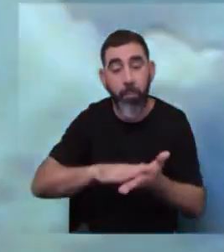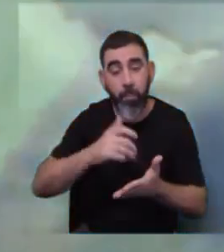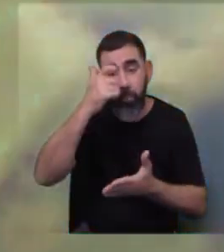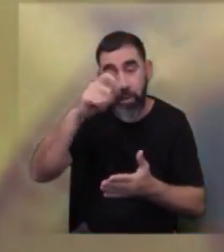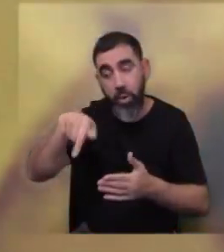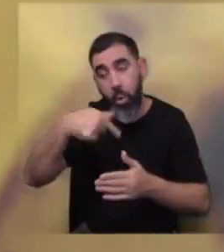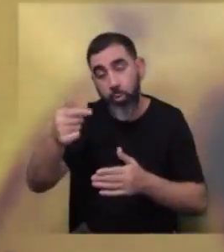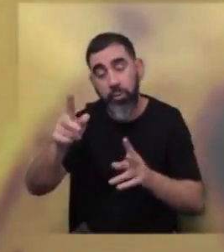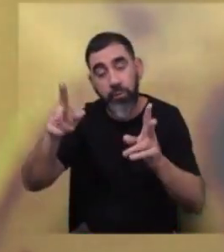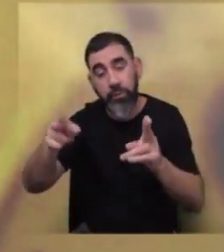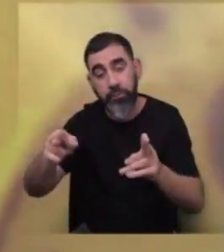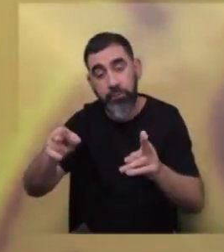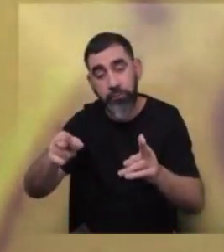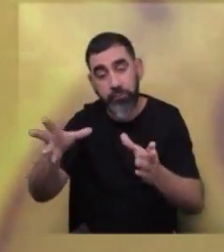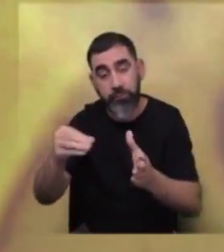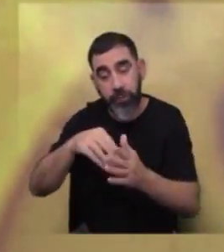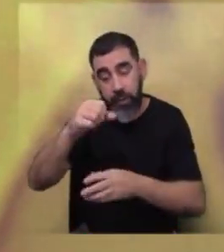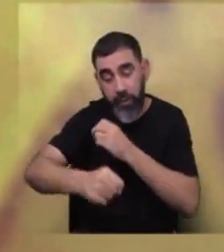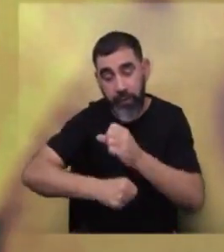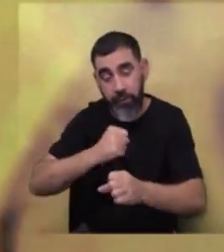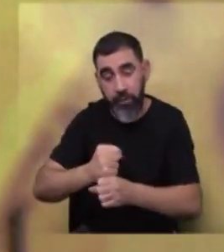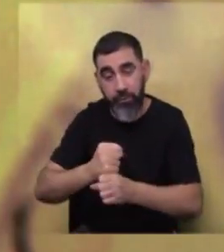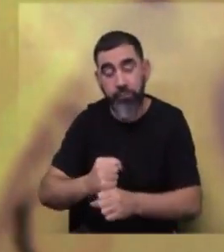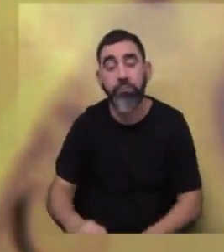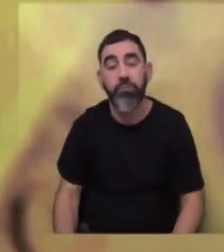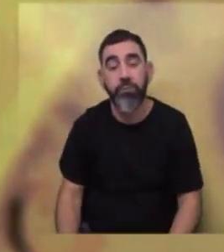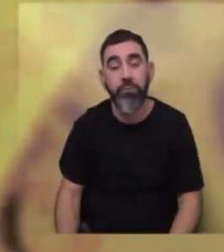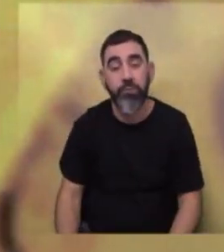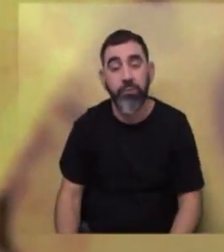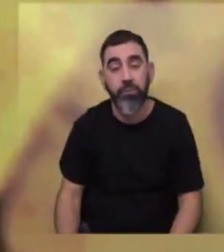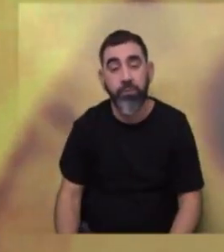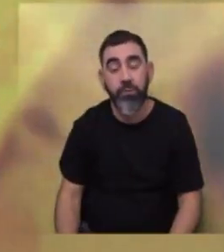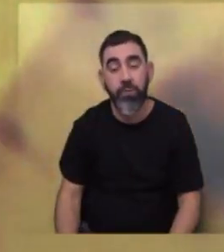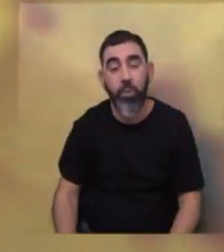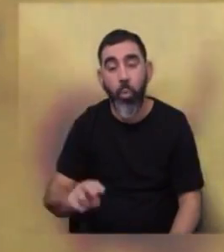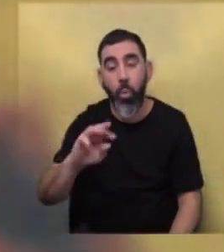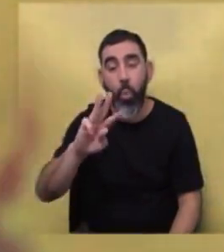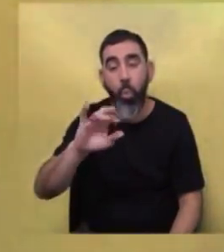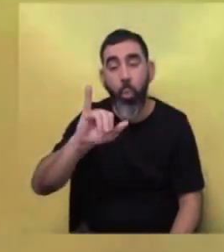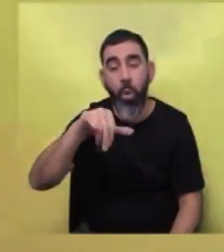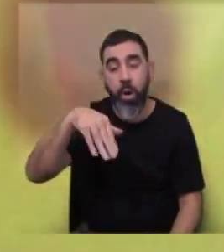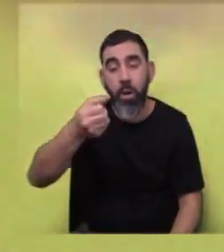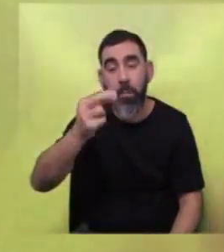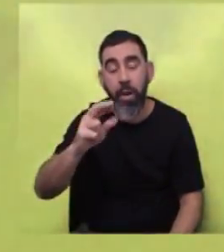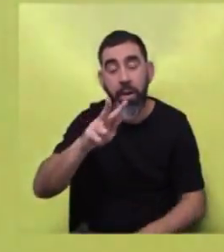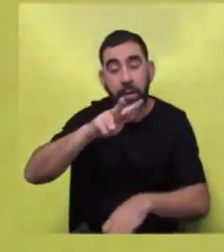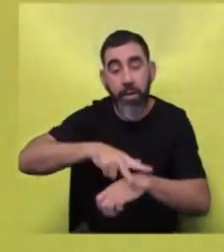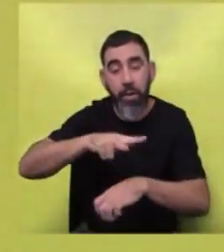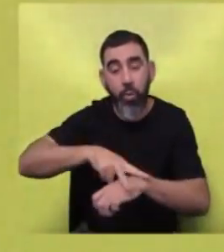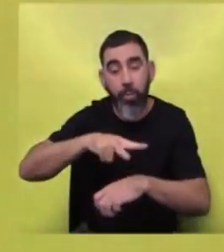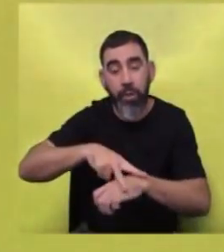otro de los segmentos que incorporamos este año, que repetimos una vez al mes. Wilmar Umpierres con sus